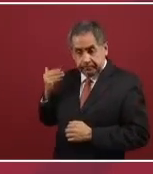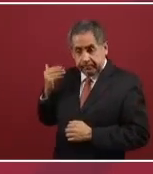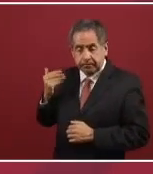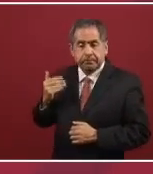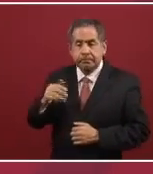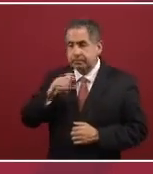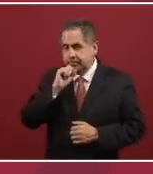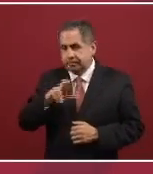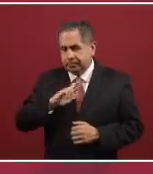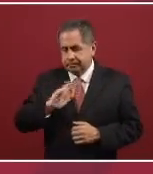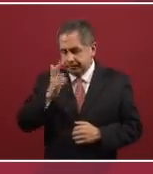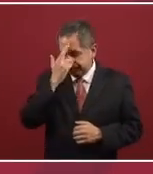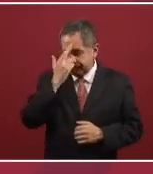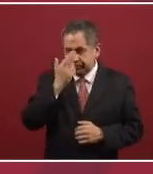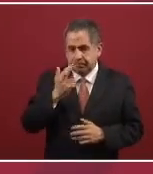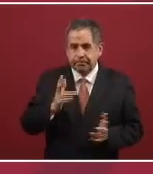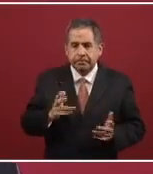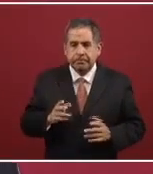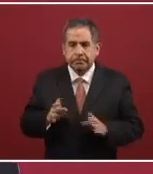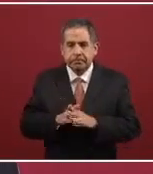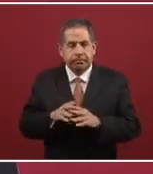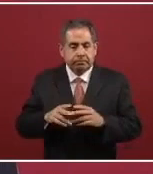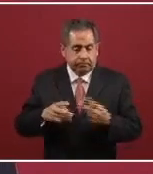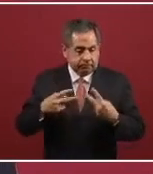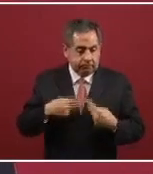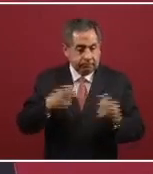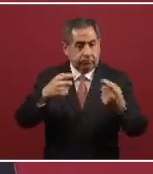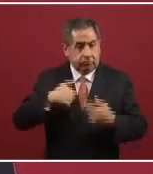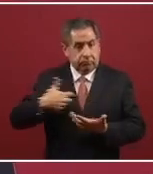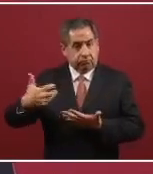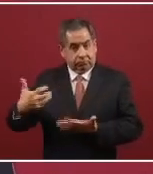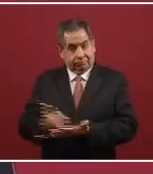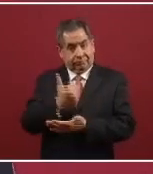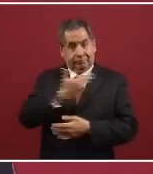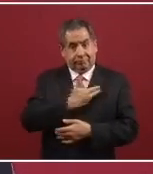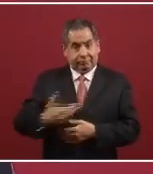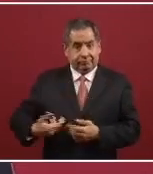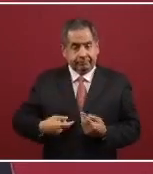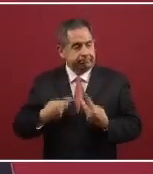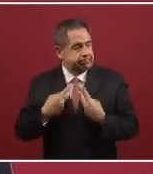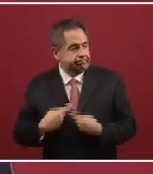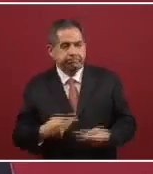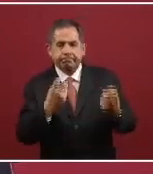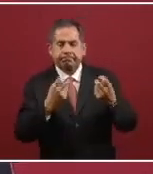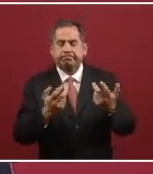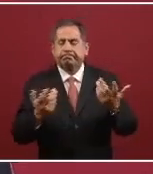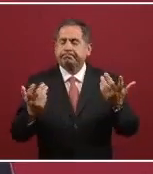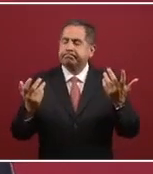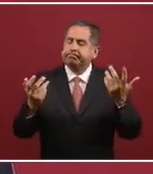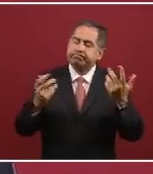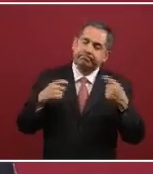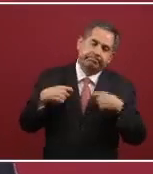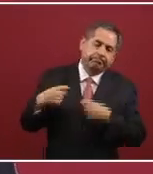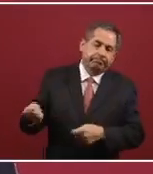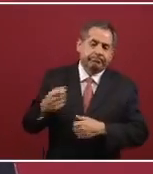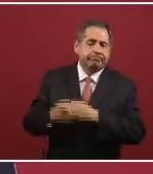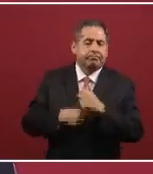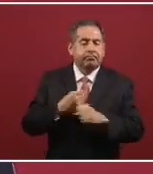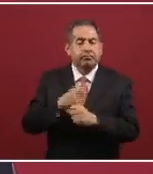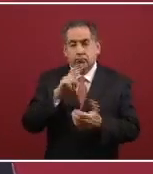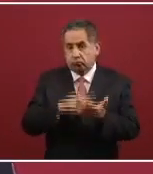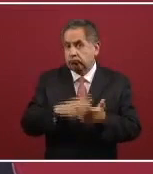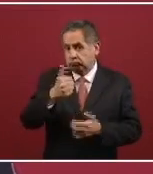yo recuerdo cuando nos robaron la presidencia, en el